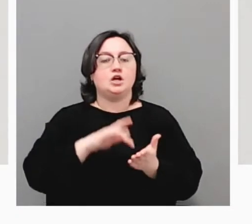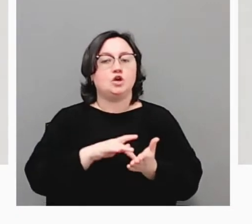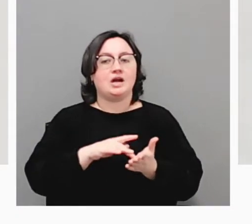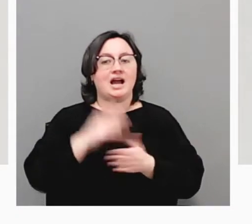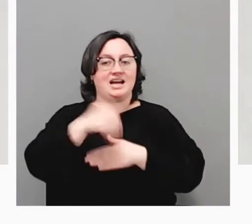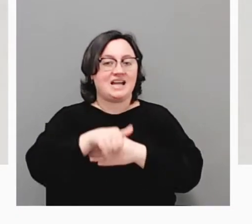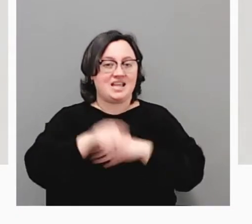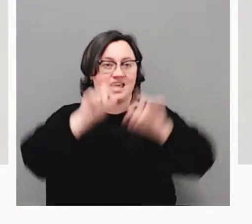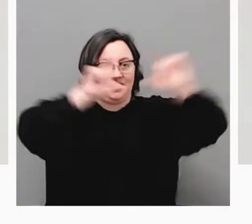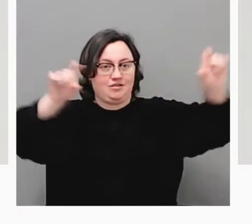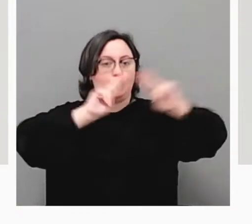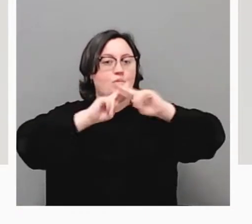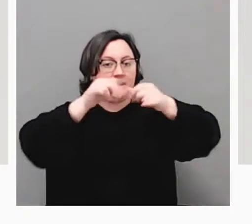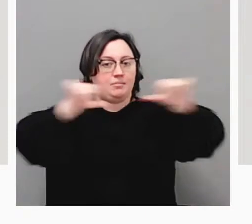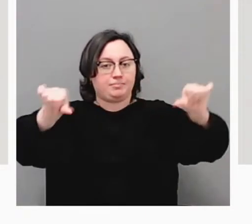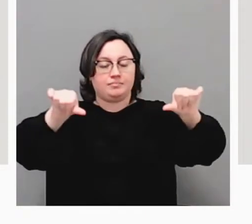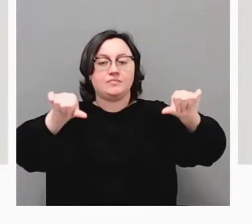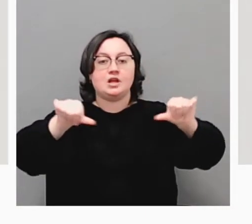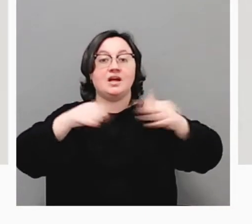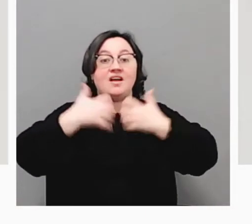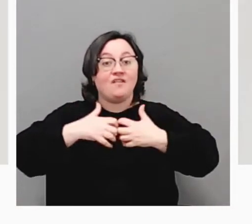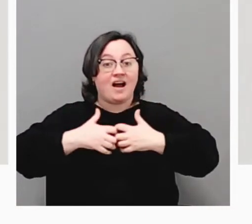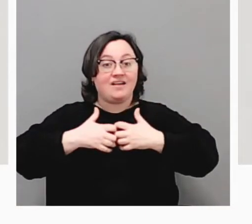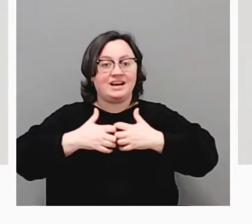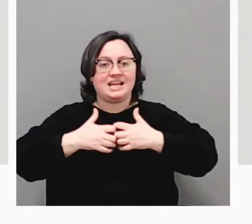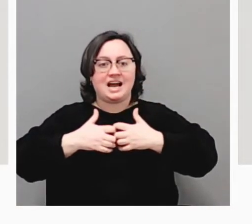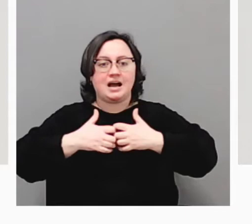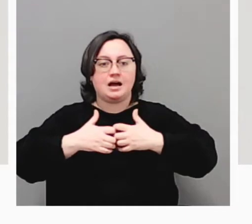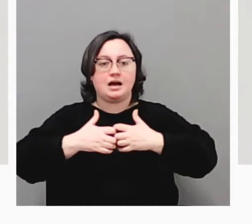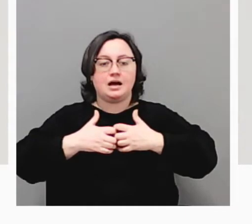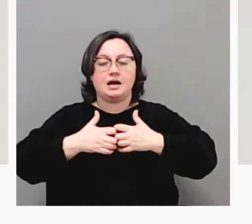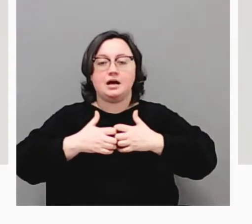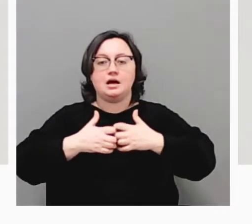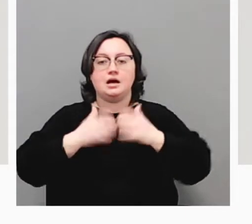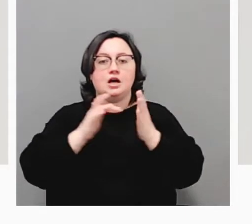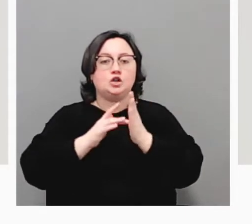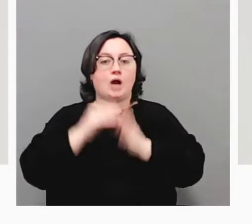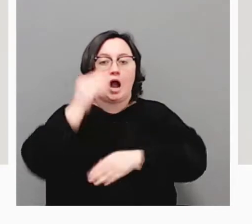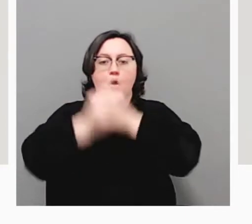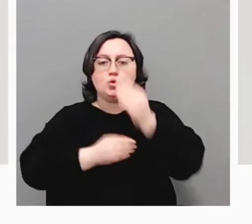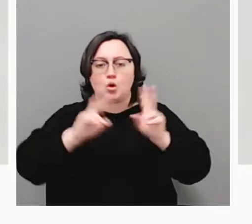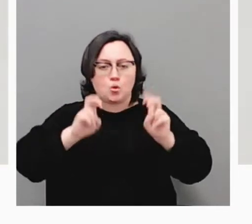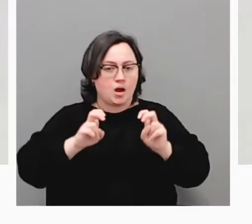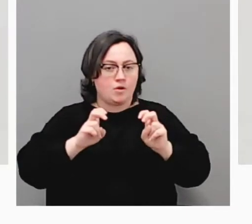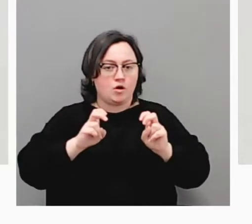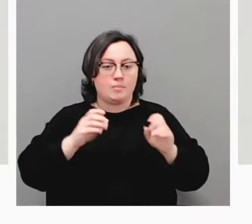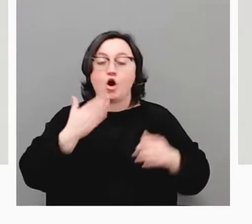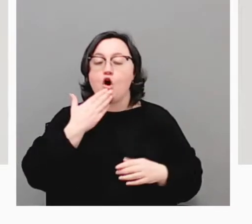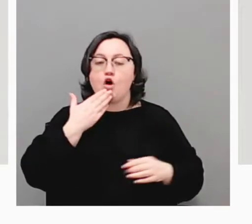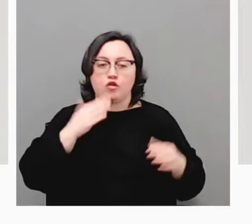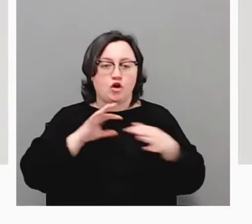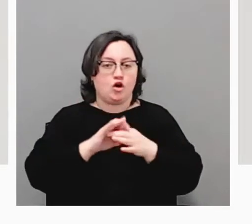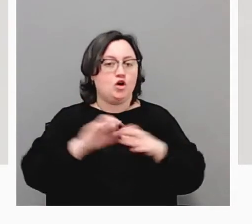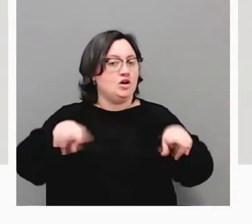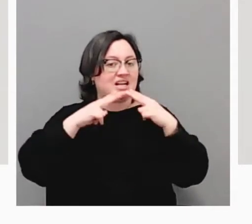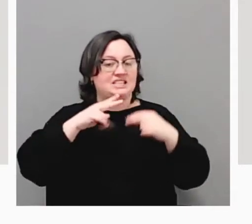se encuentra, y la que se ha acogido la fábrica, prácticamente se ha dado un nuevo uso centrado en el ocio, con restaurante,